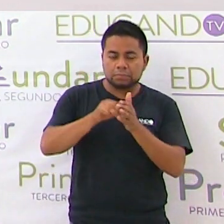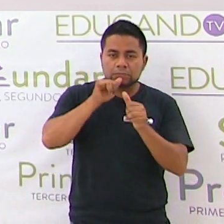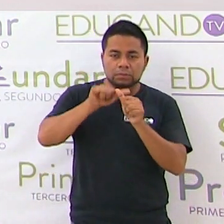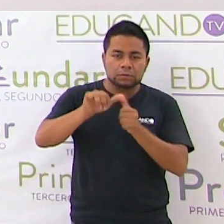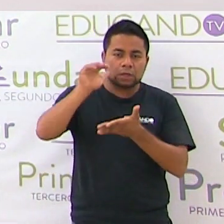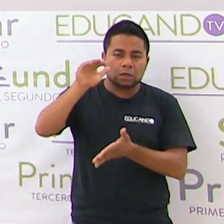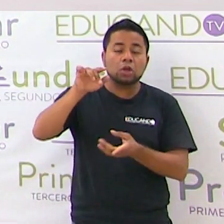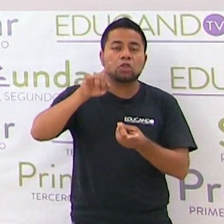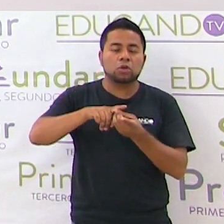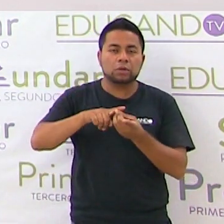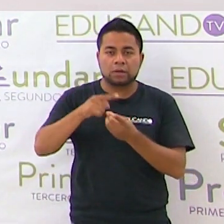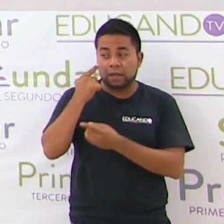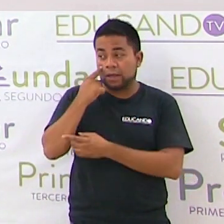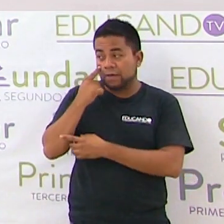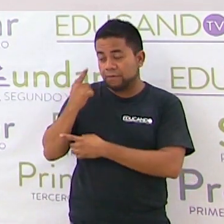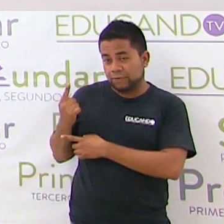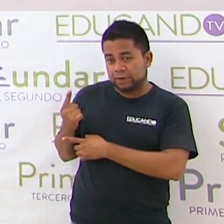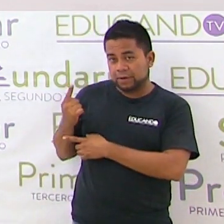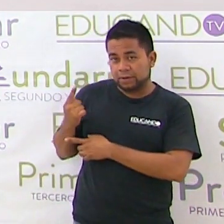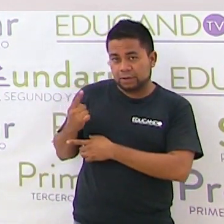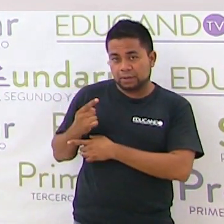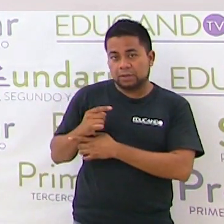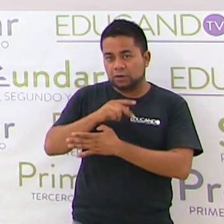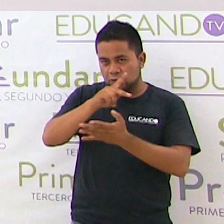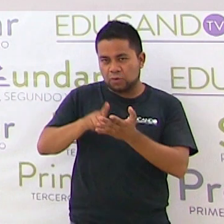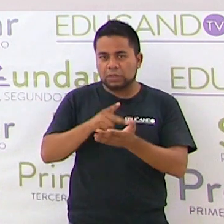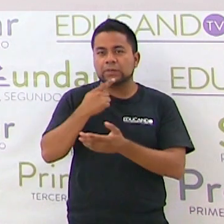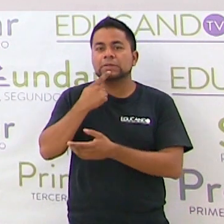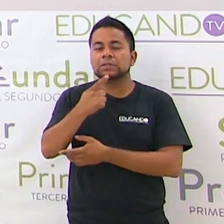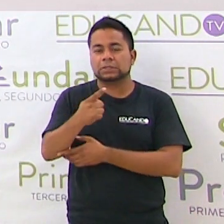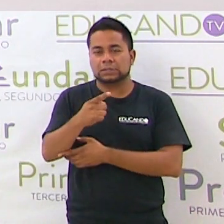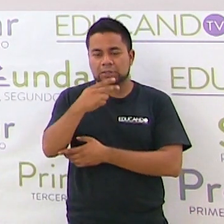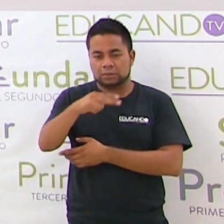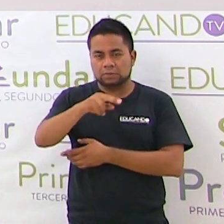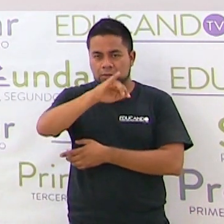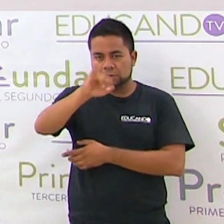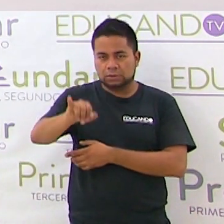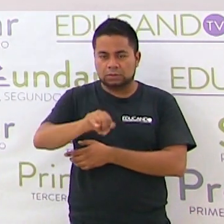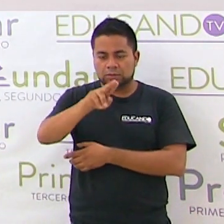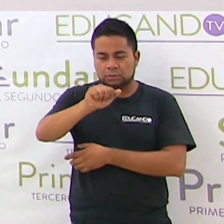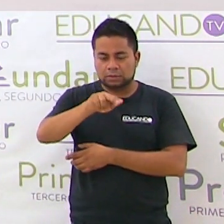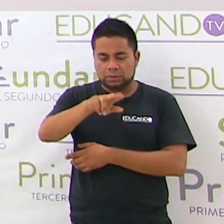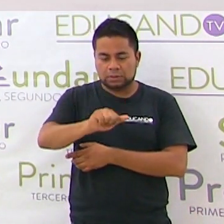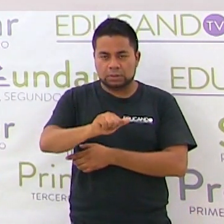Acá también, miren, acá vuelven a hablar de Juana. ¿Y dónde más? Acá.